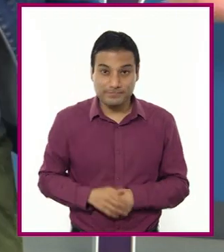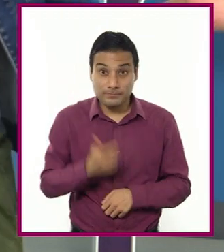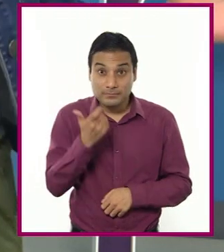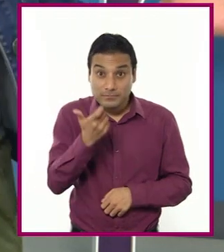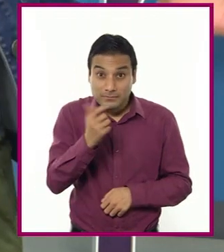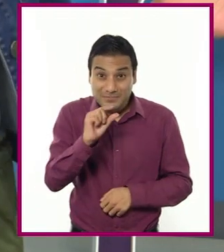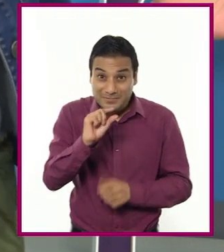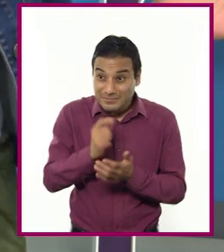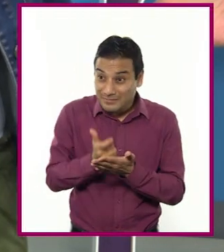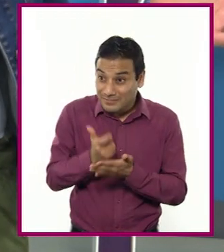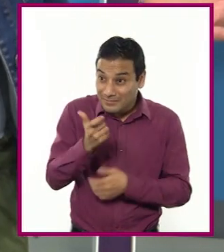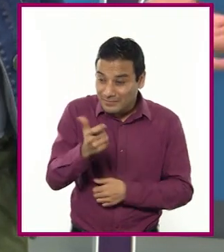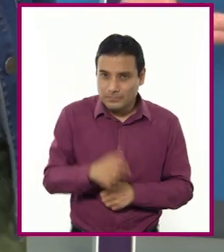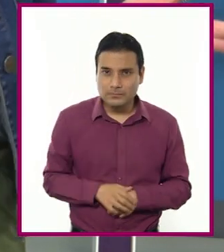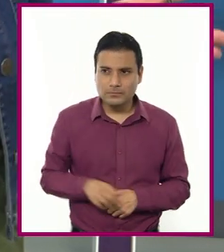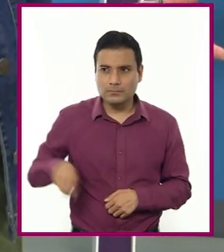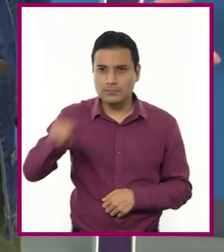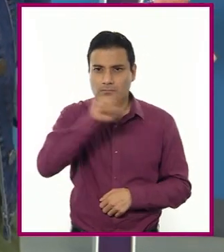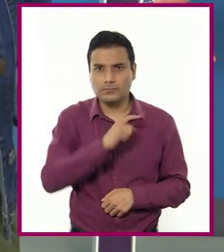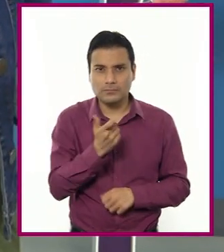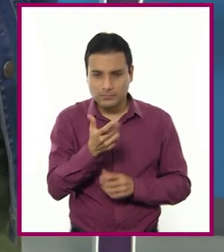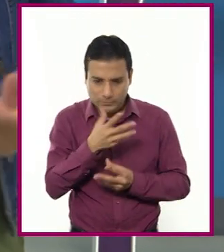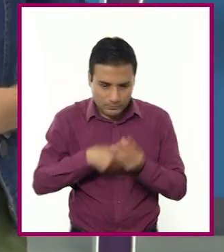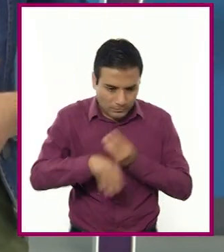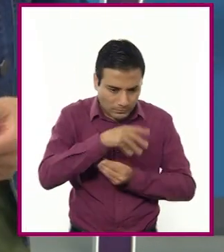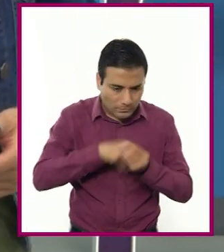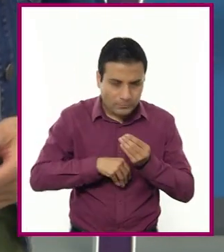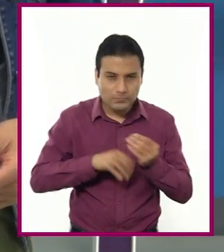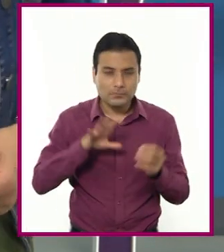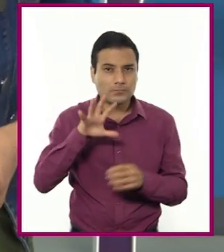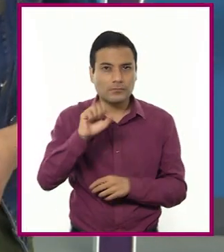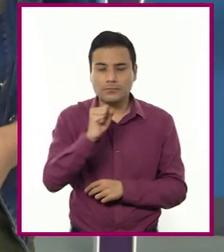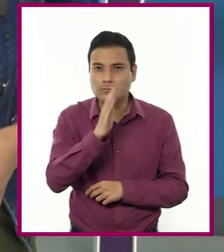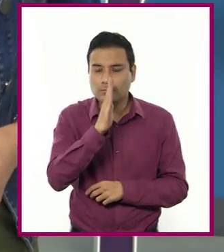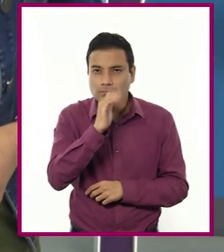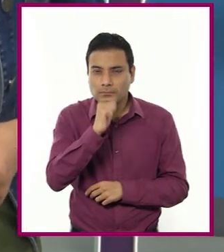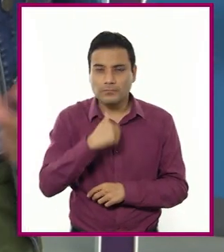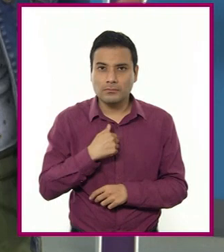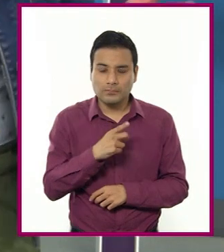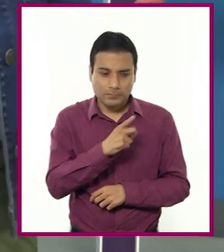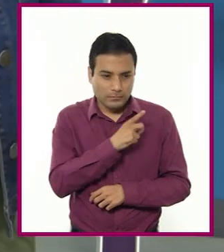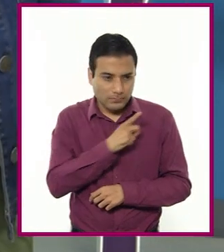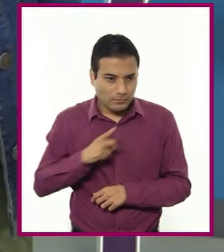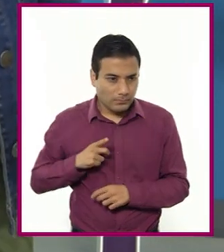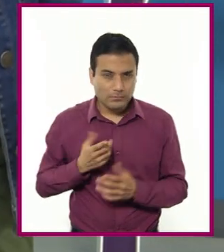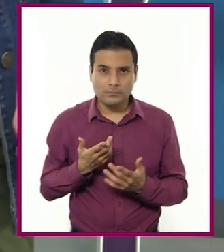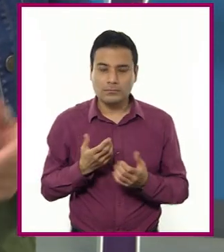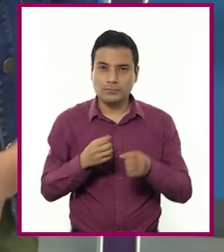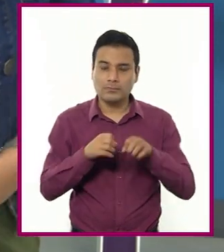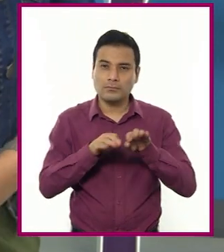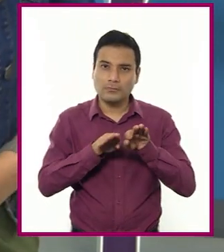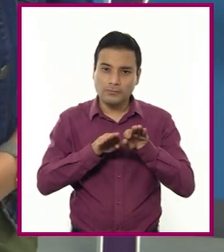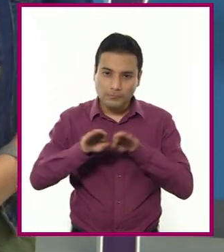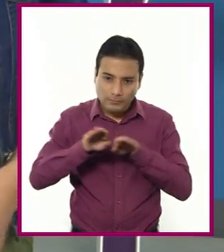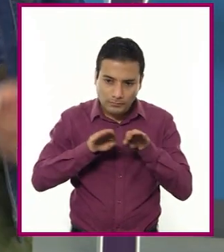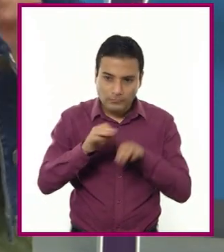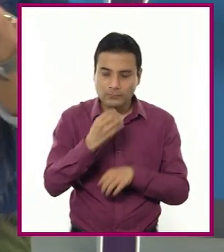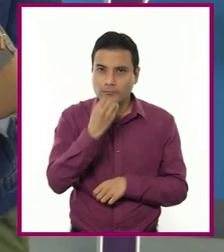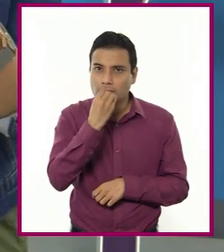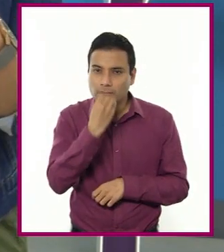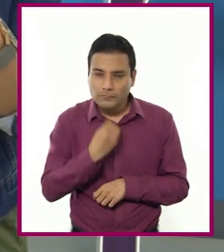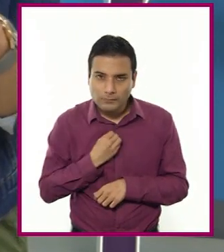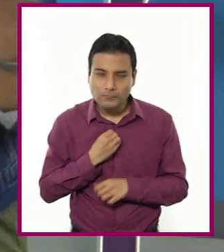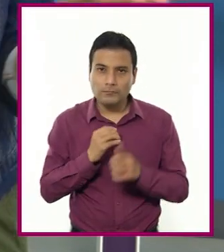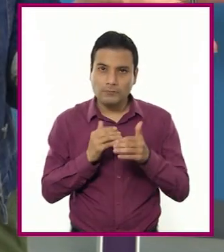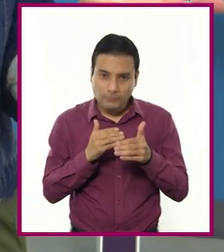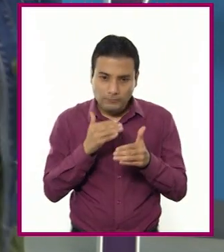bajo, entonces no alcanzaba para pagar la deuda, quedando un saldo pendiente y el trabajador sin dinero,